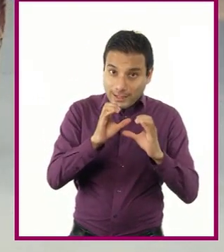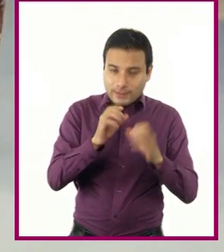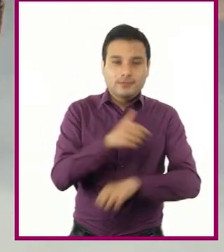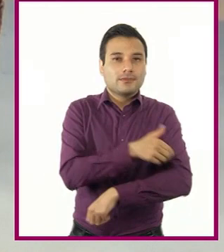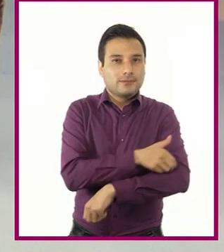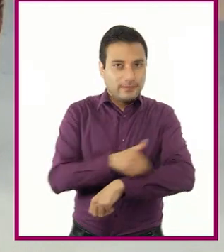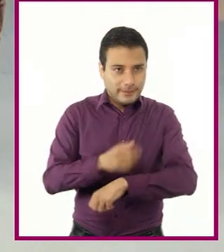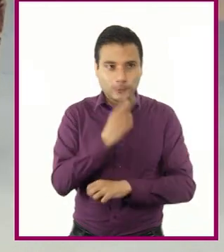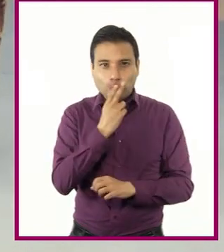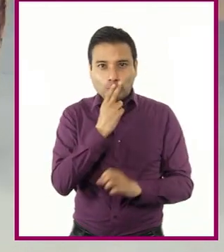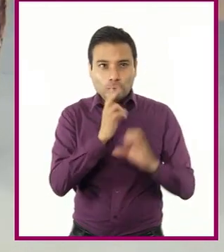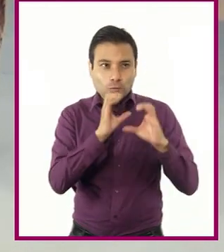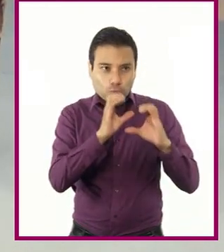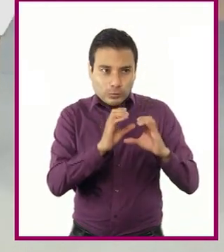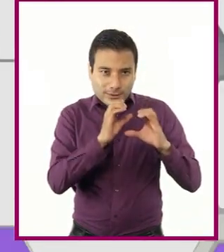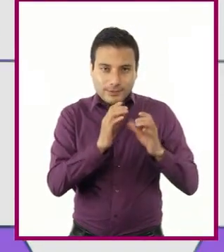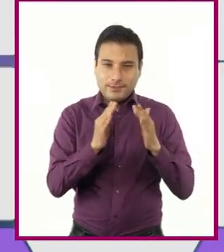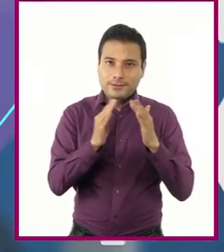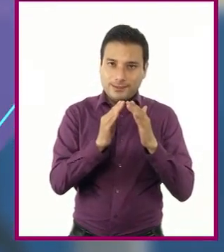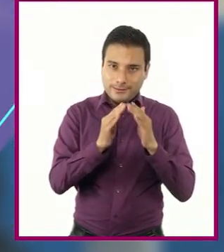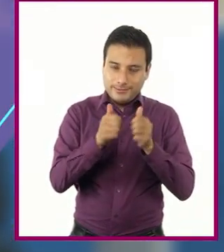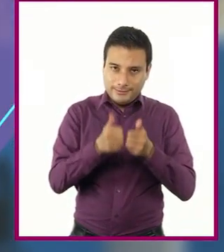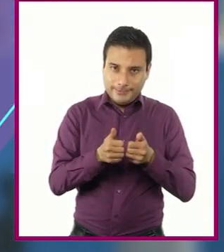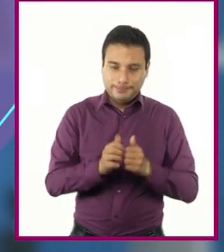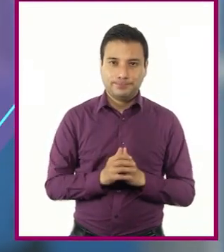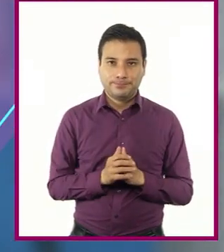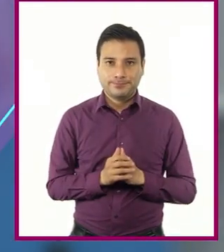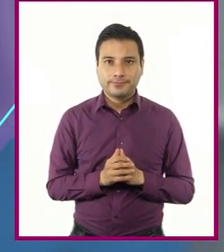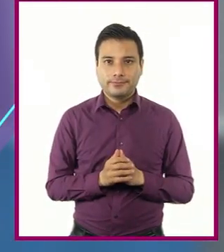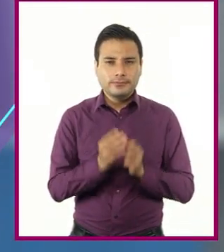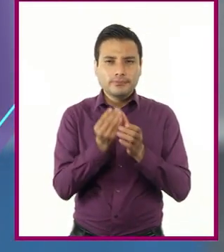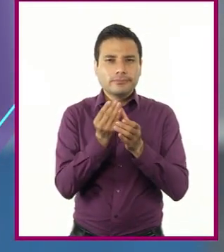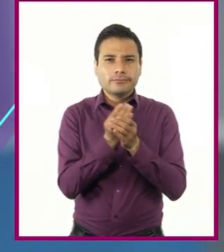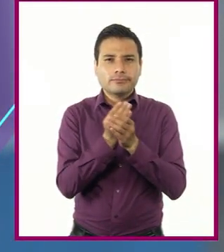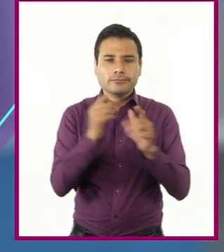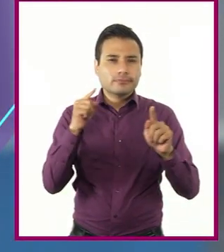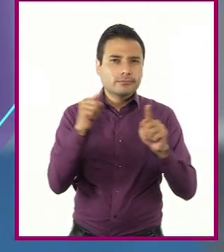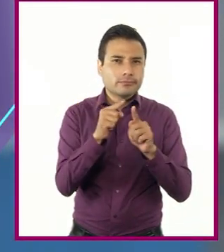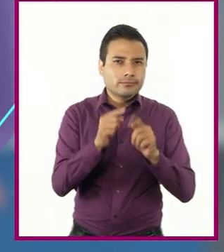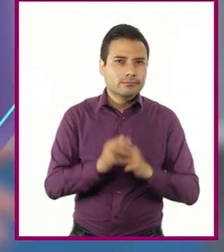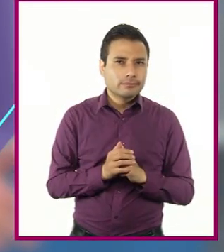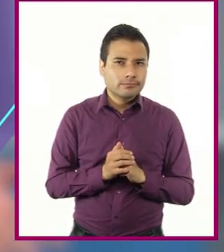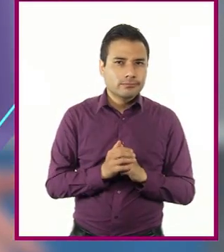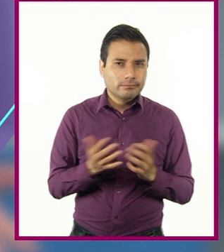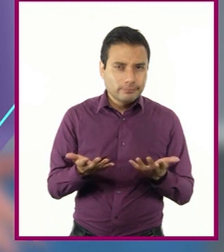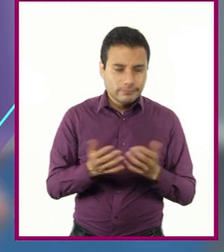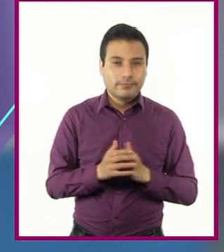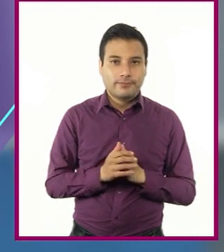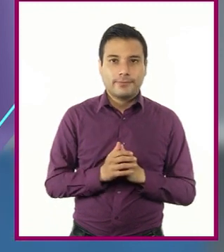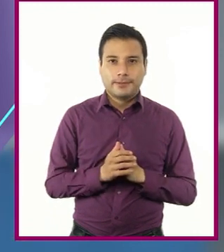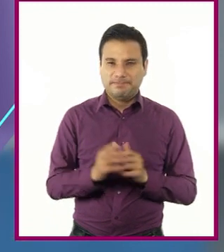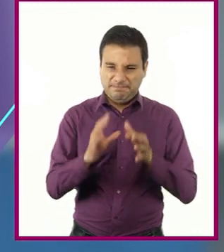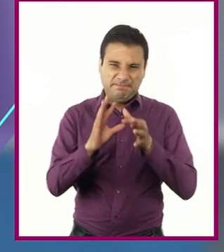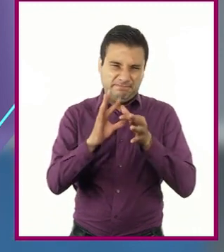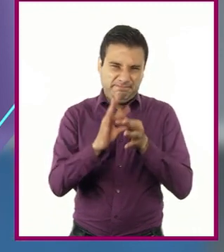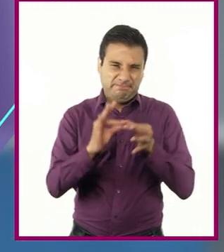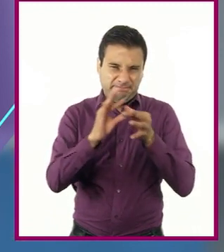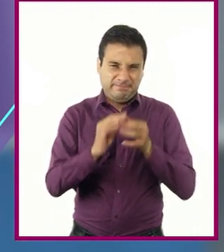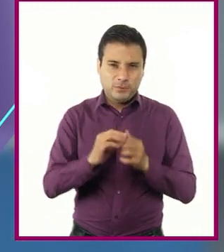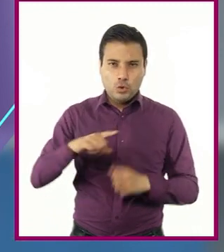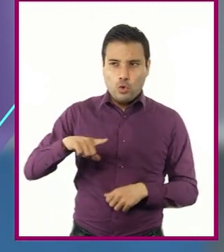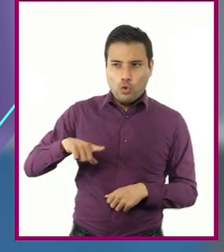y recuerden permanecer en casa. El propósito de esta sesión es caracterizar al Estado mexicano, para lo